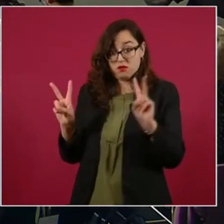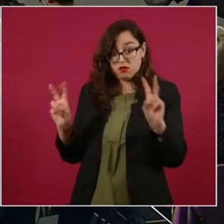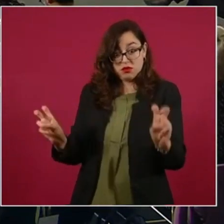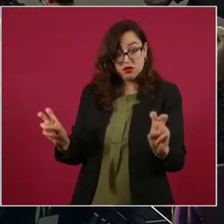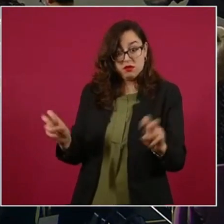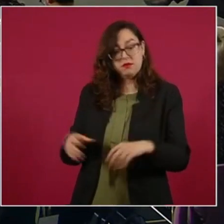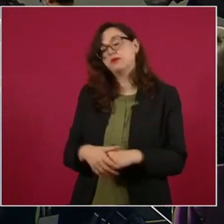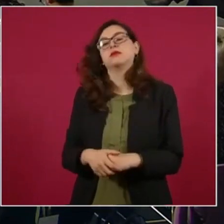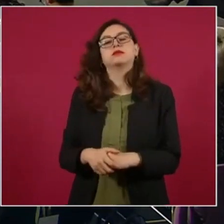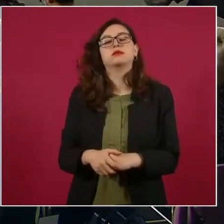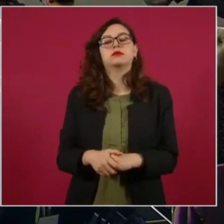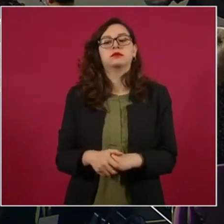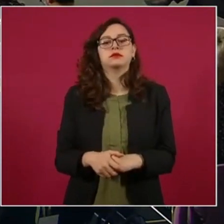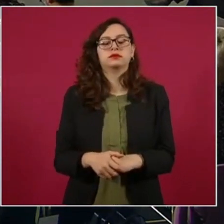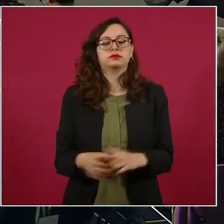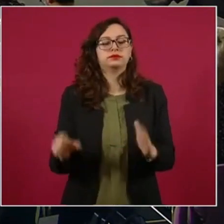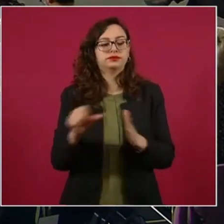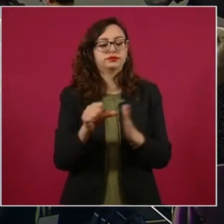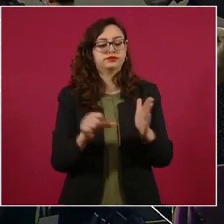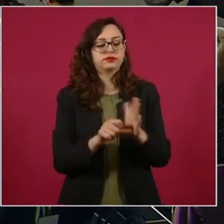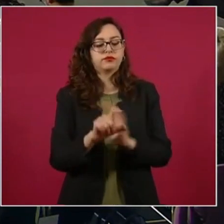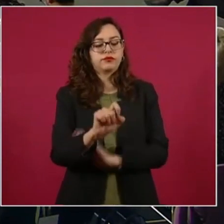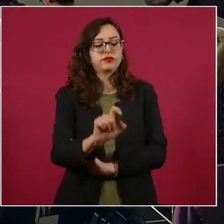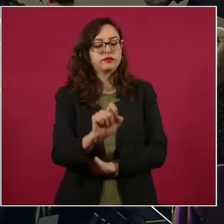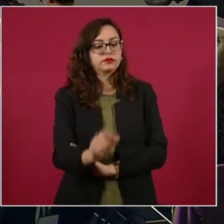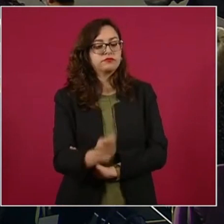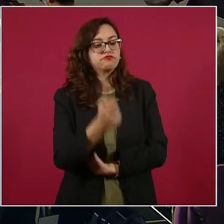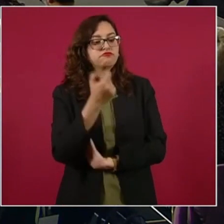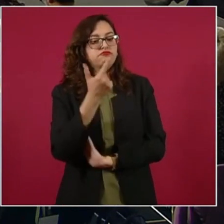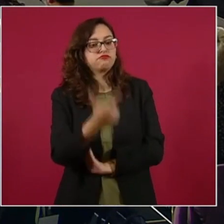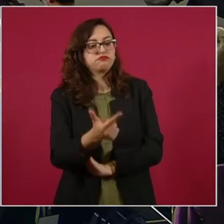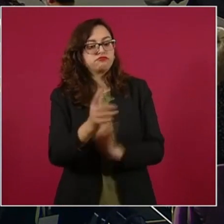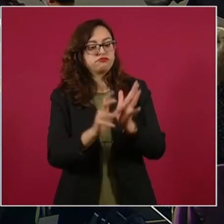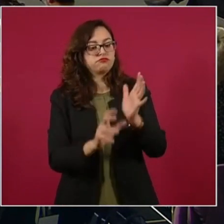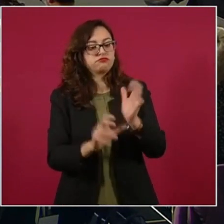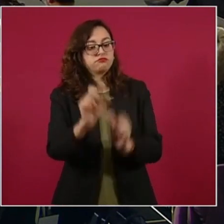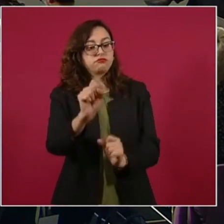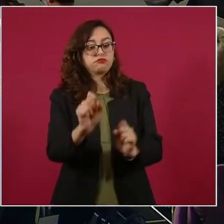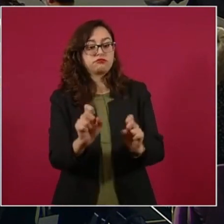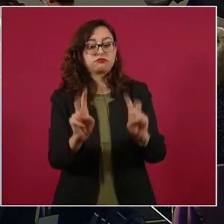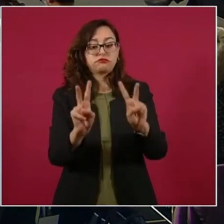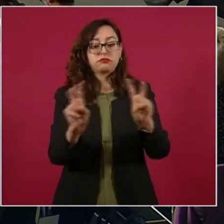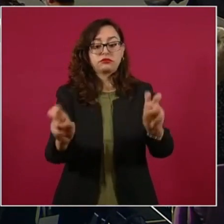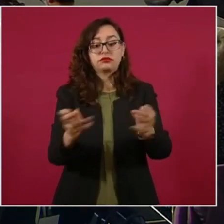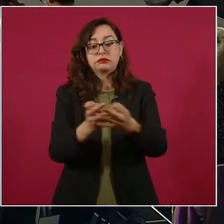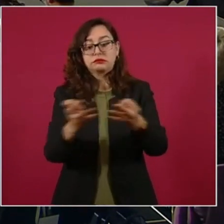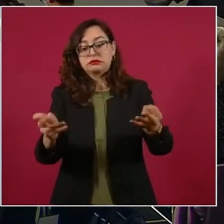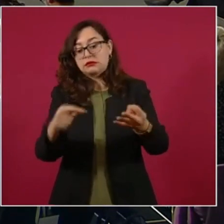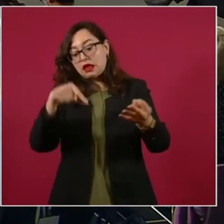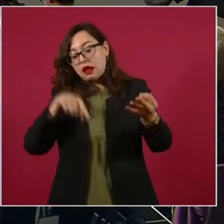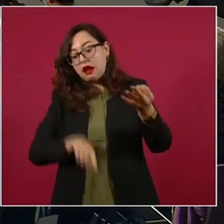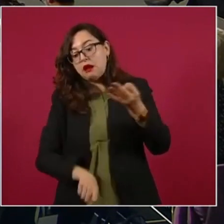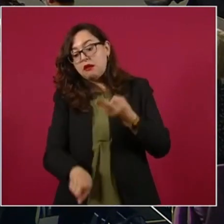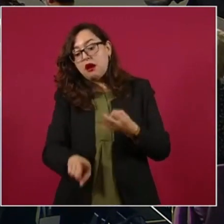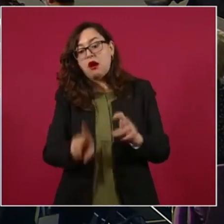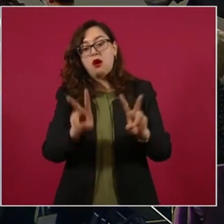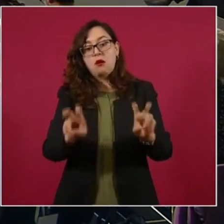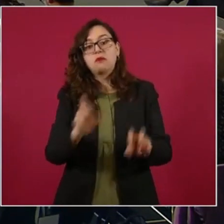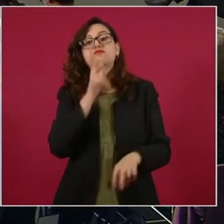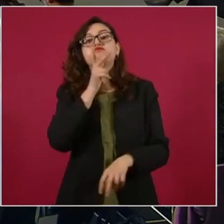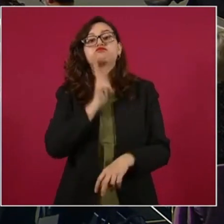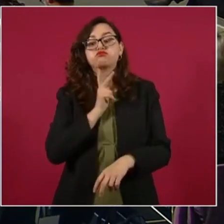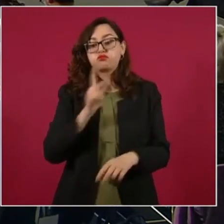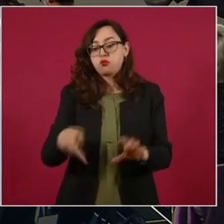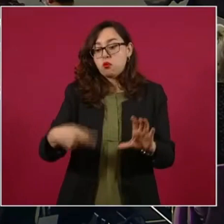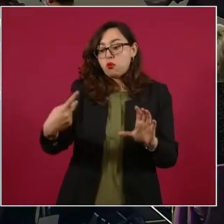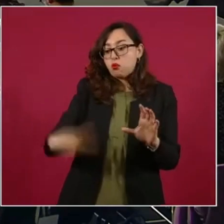una de cuyas cláusulas declara propiedad de la nación los mantos petrolíferos del subsuelo,